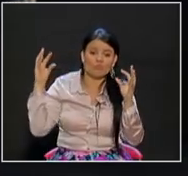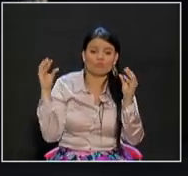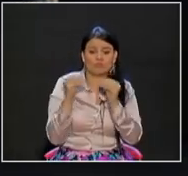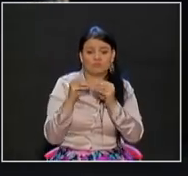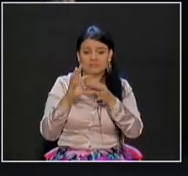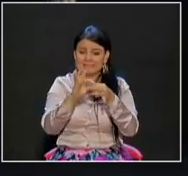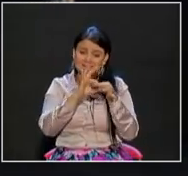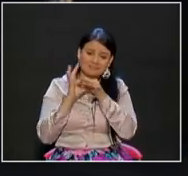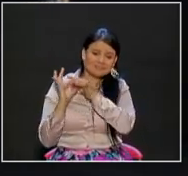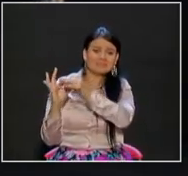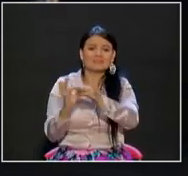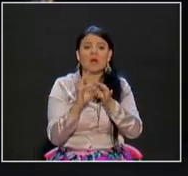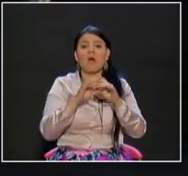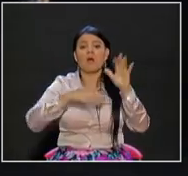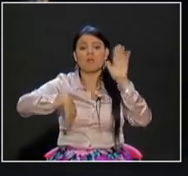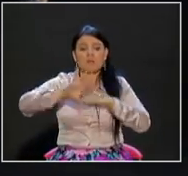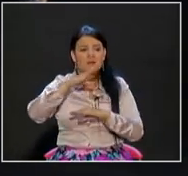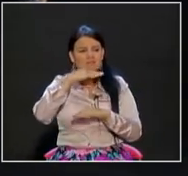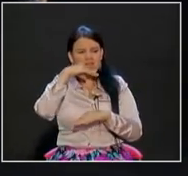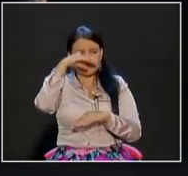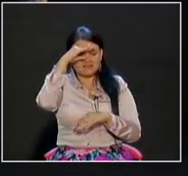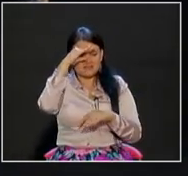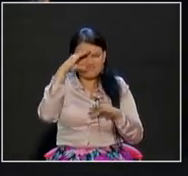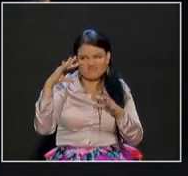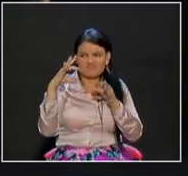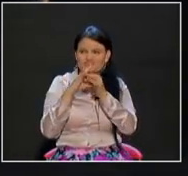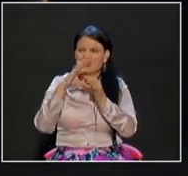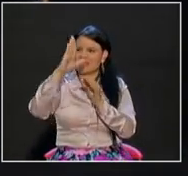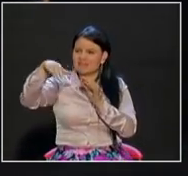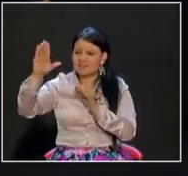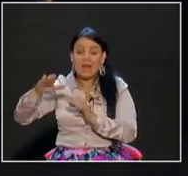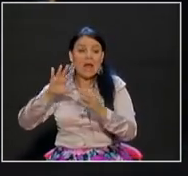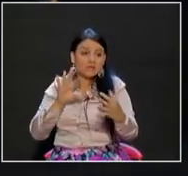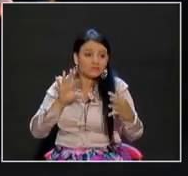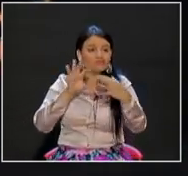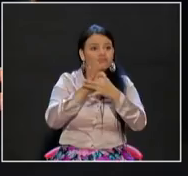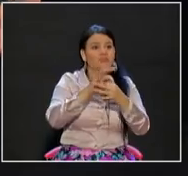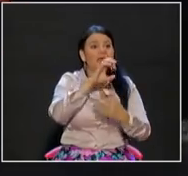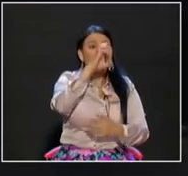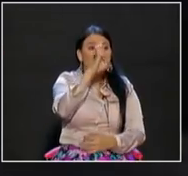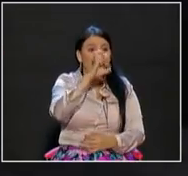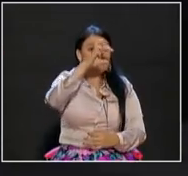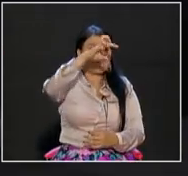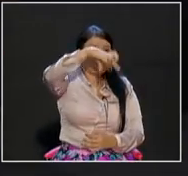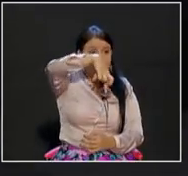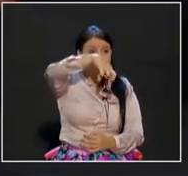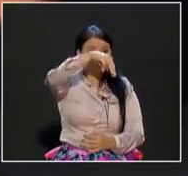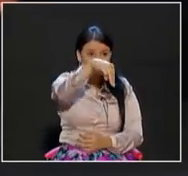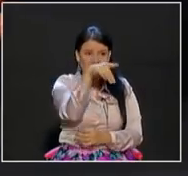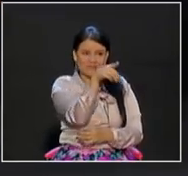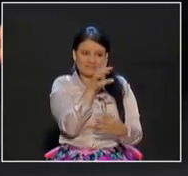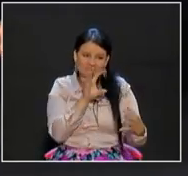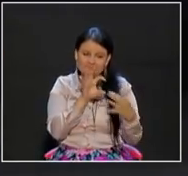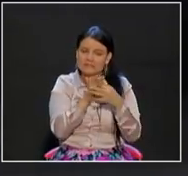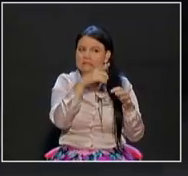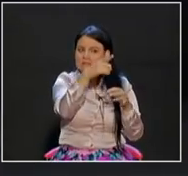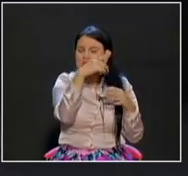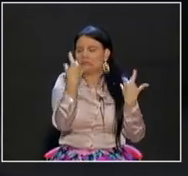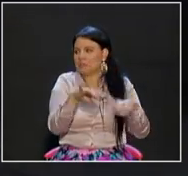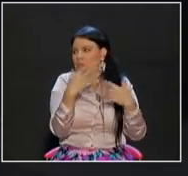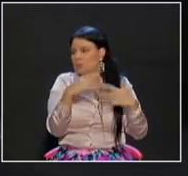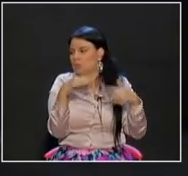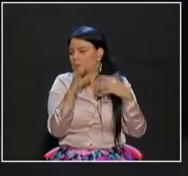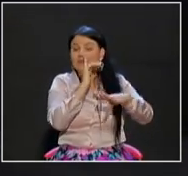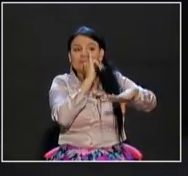articular a medellín por supuesto con antioquia con fm que es un acto fundamental para el futuro de antioquia por todos los